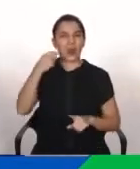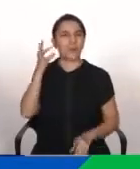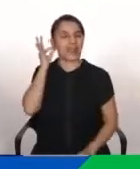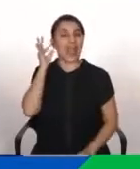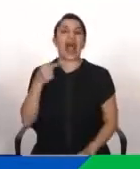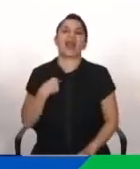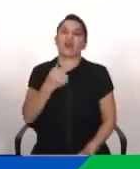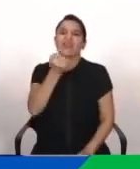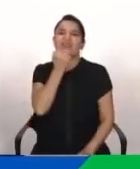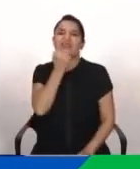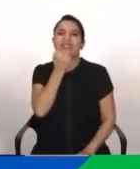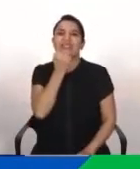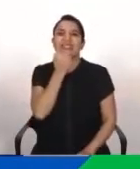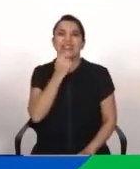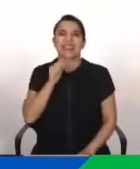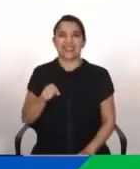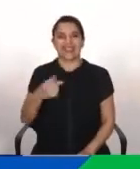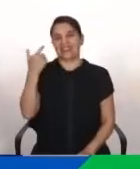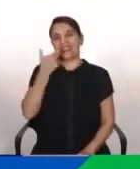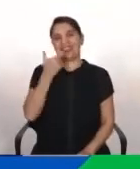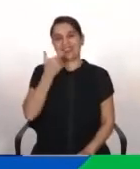¿No? Sí.